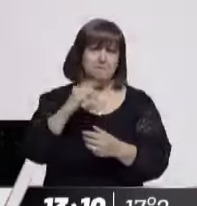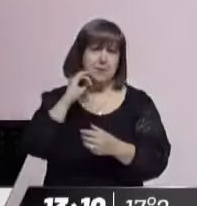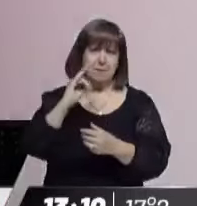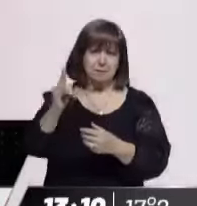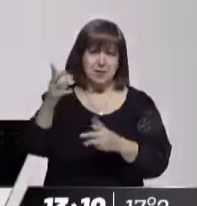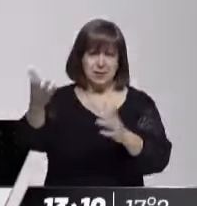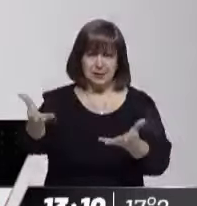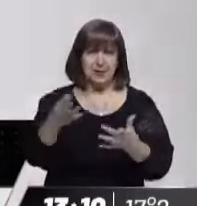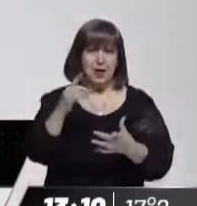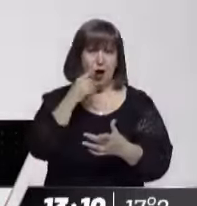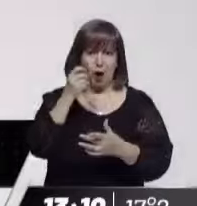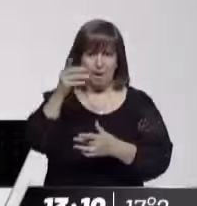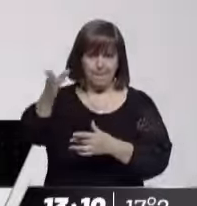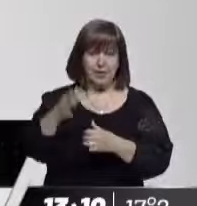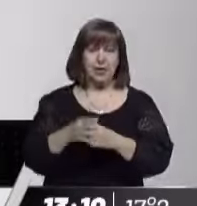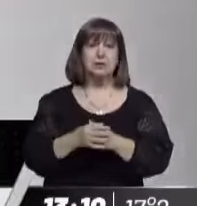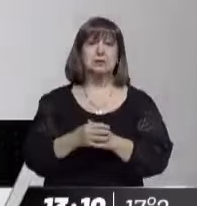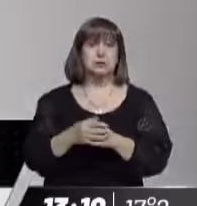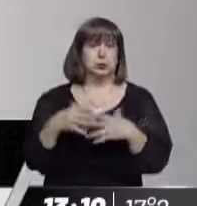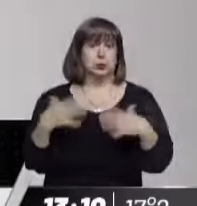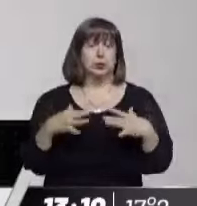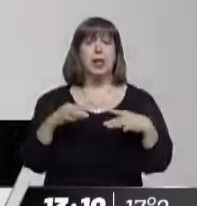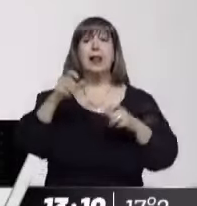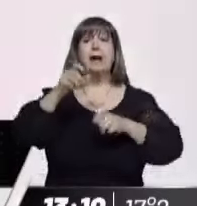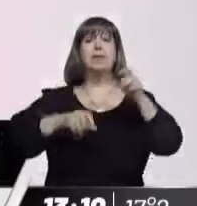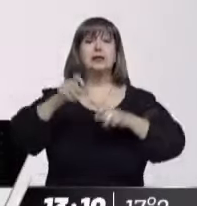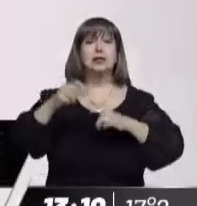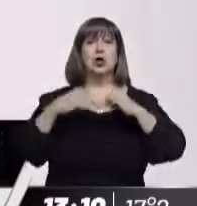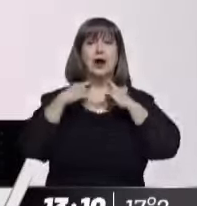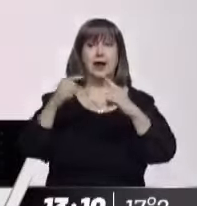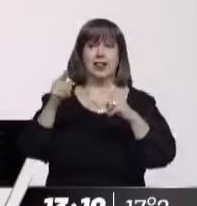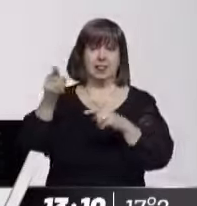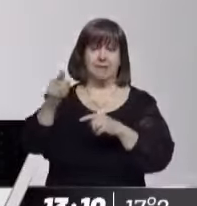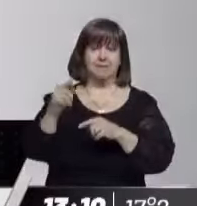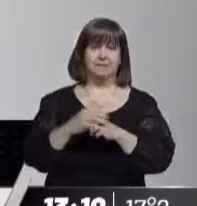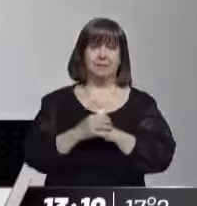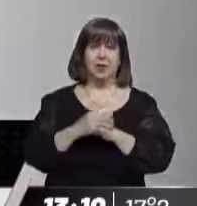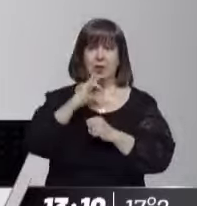Tenemosle la cara al pajero de mierda este. Hijo de puta.